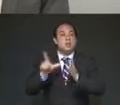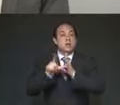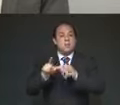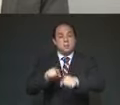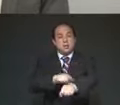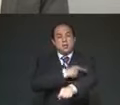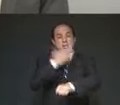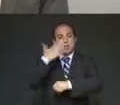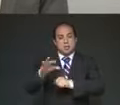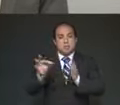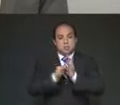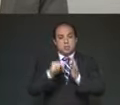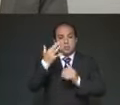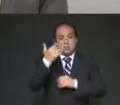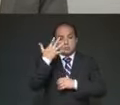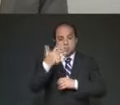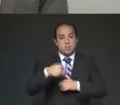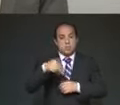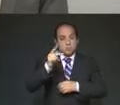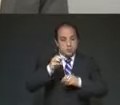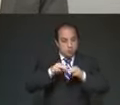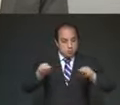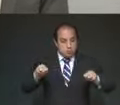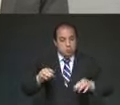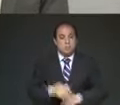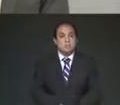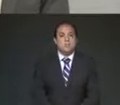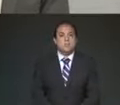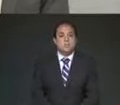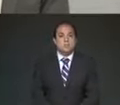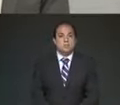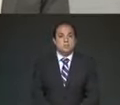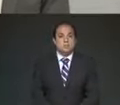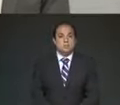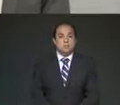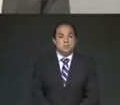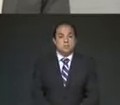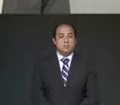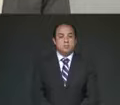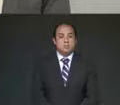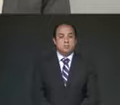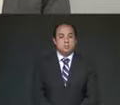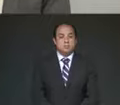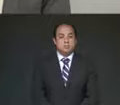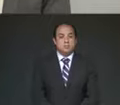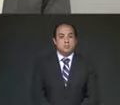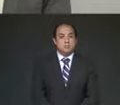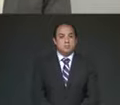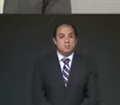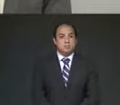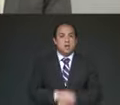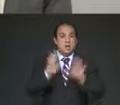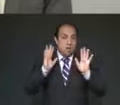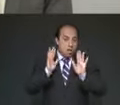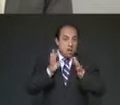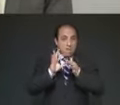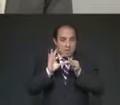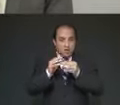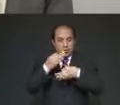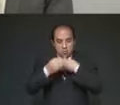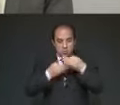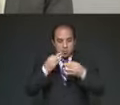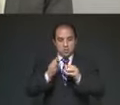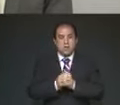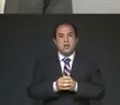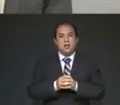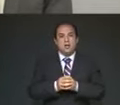10.55 kilómetros. Y bueno, ya por comento todo y es muchas